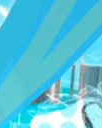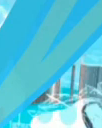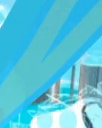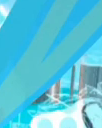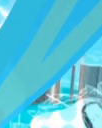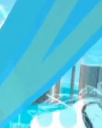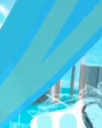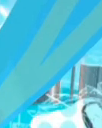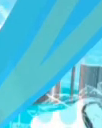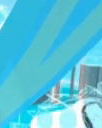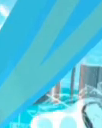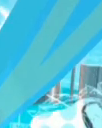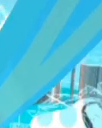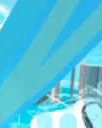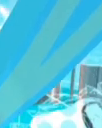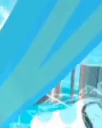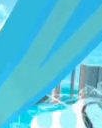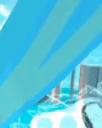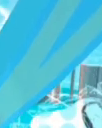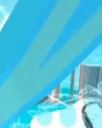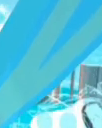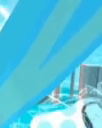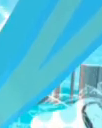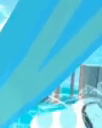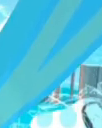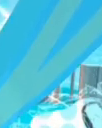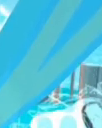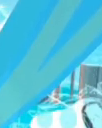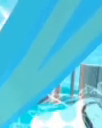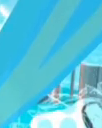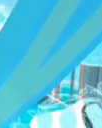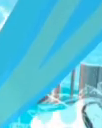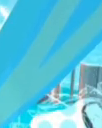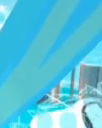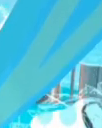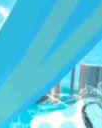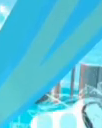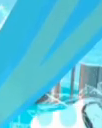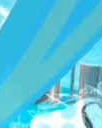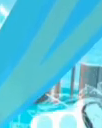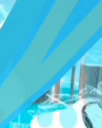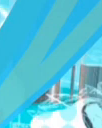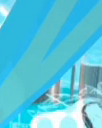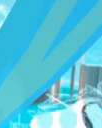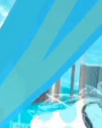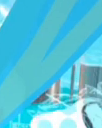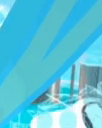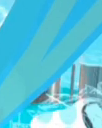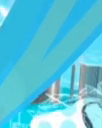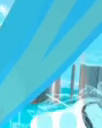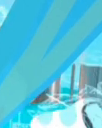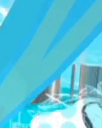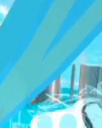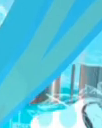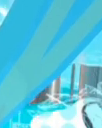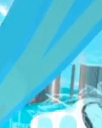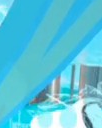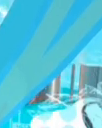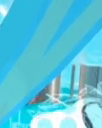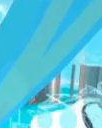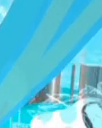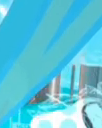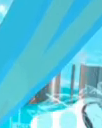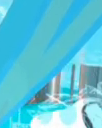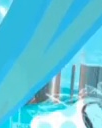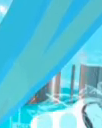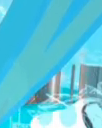va a quedar doble, y posiblemente el Consejo Superior del Poder Judicial tomará algún tipo de decisión con respecto a algunos de los fiscales